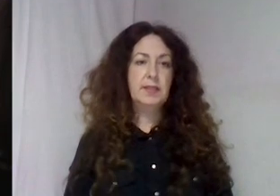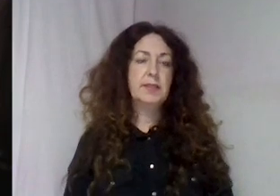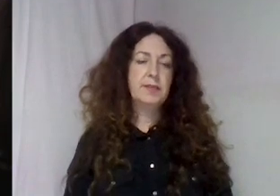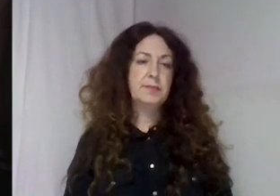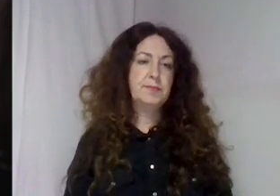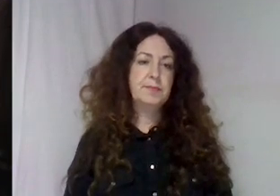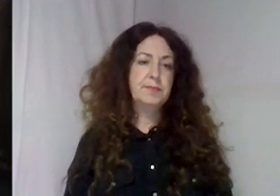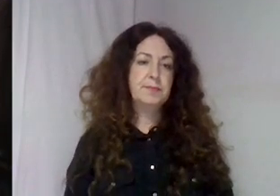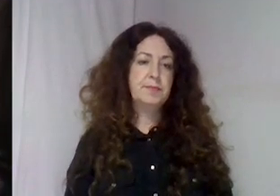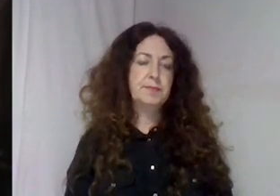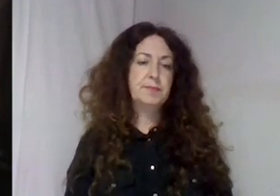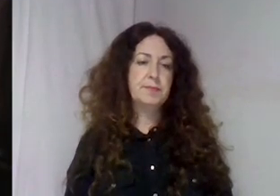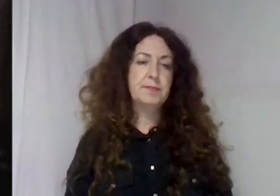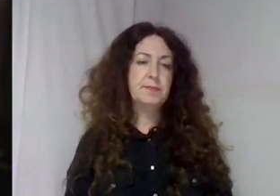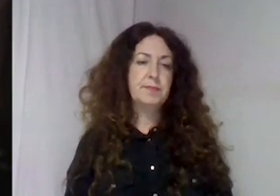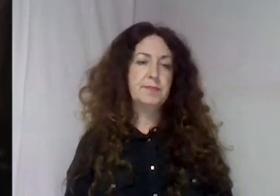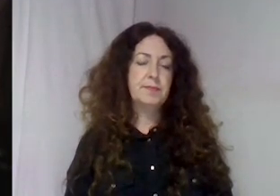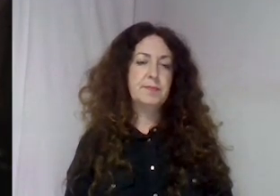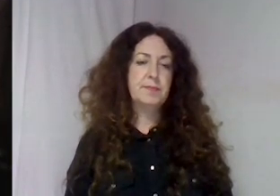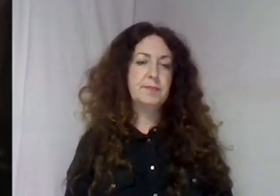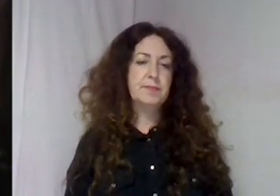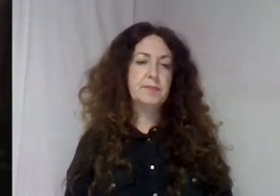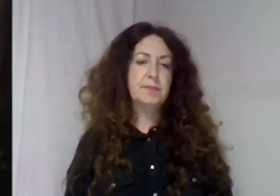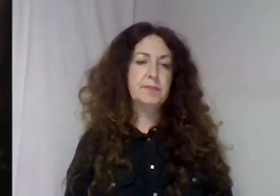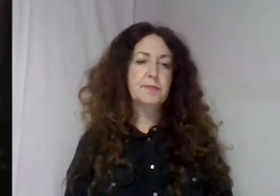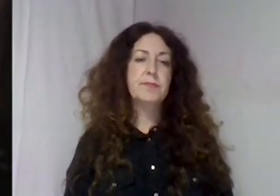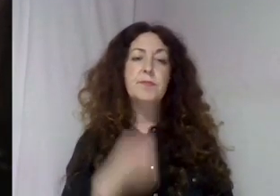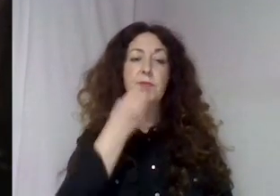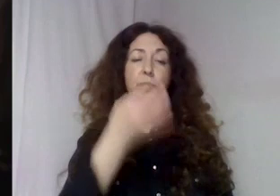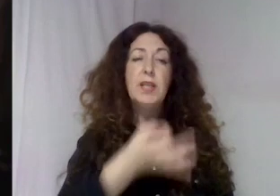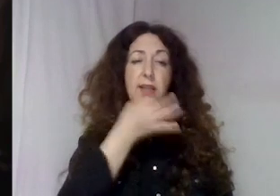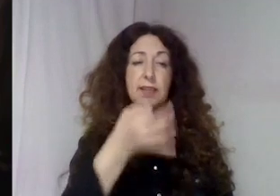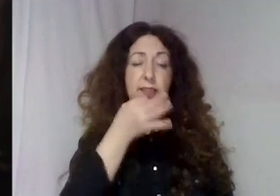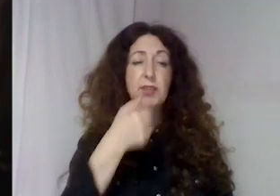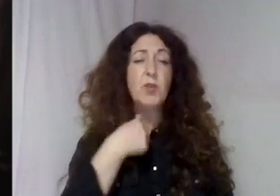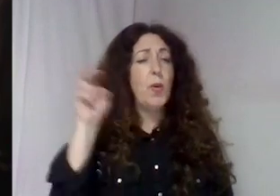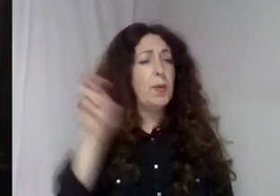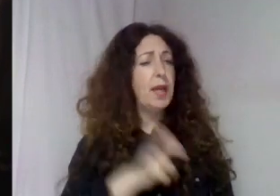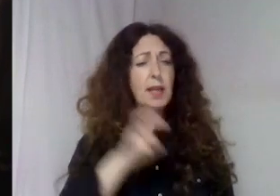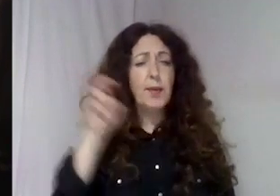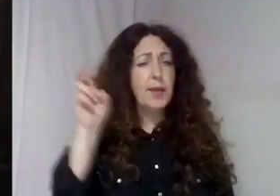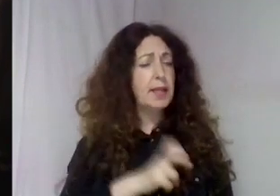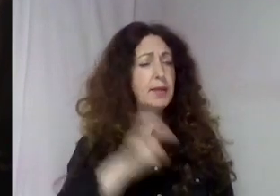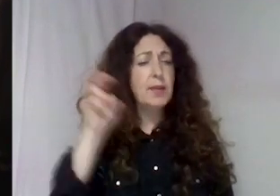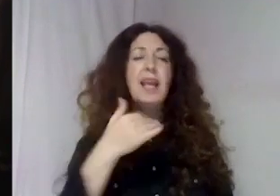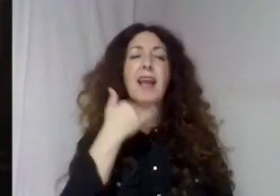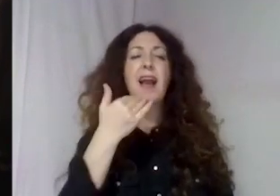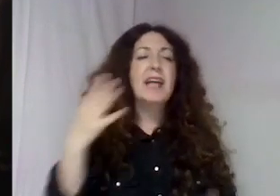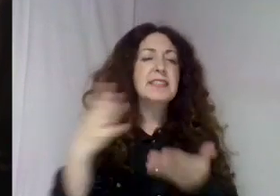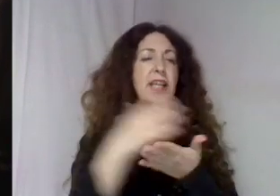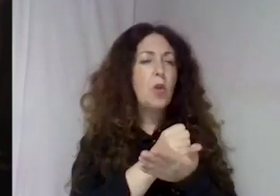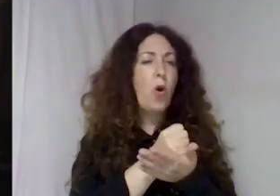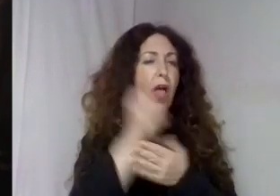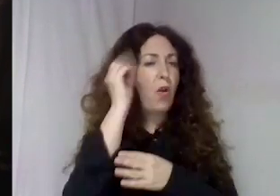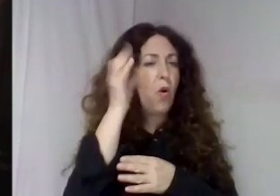se soluciona. La historia esta de Arco, pues es una bobada, es la historia de una bobada. De Arco, de la galerista, del